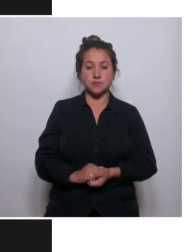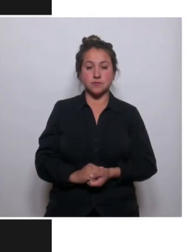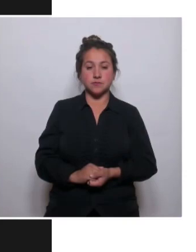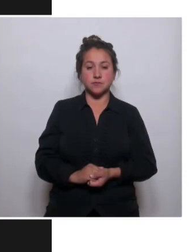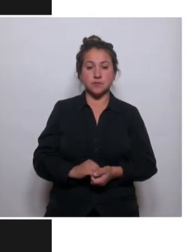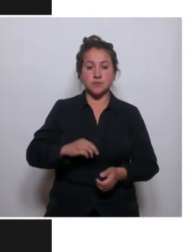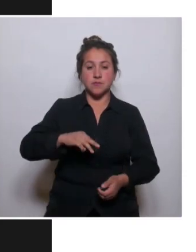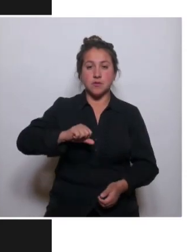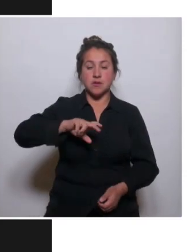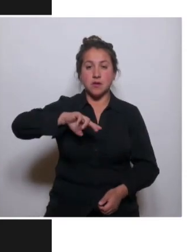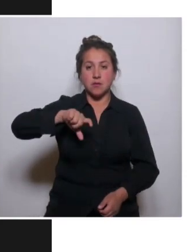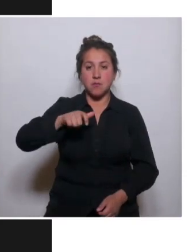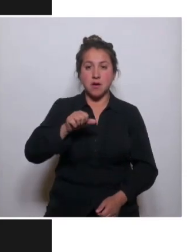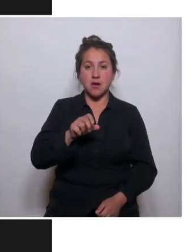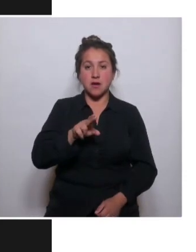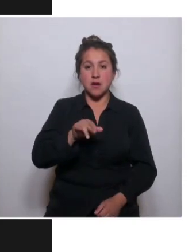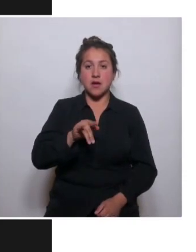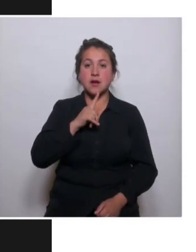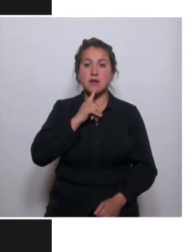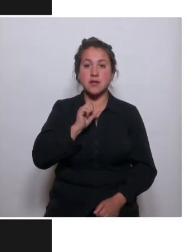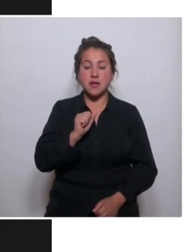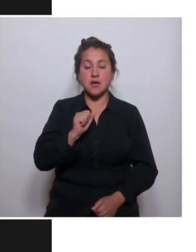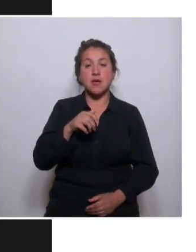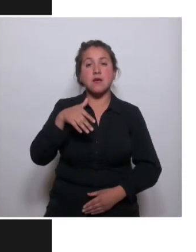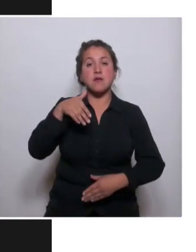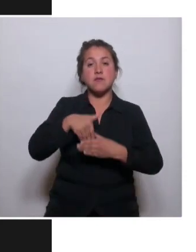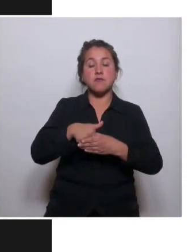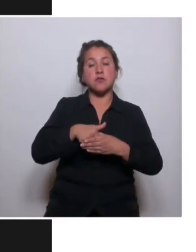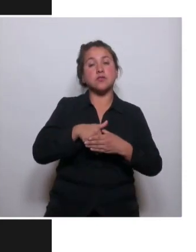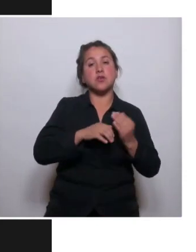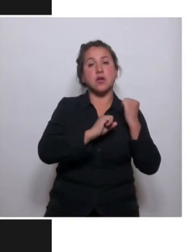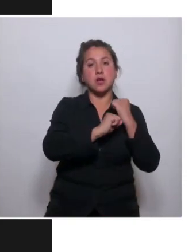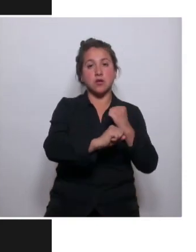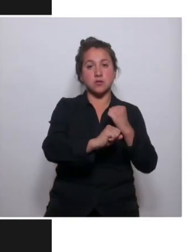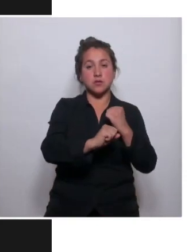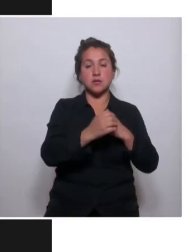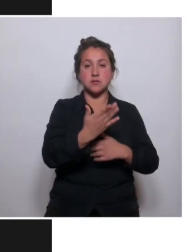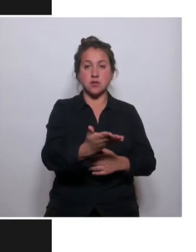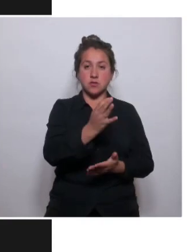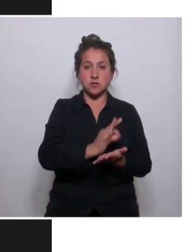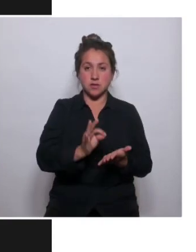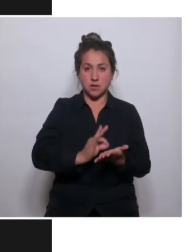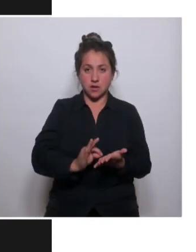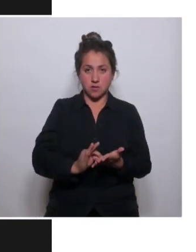Convencional Margarita Vargas. Rechazo, señor secretario.